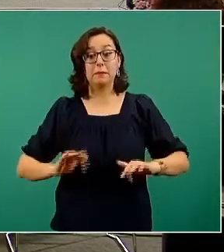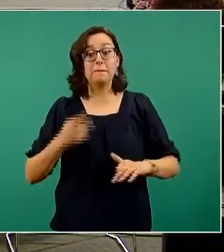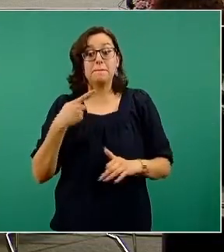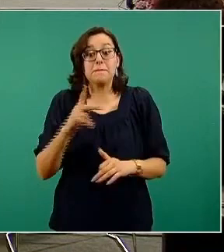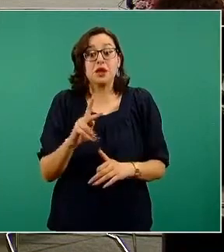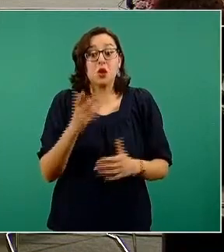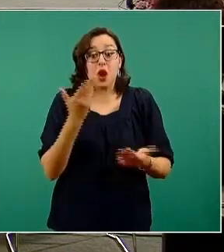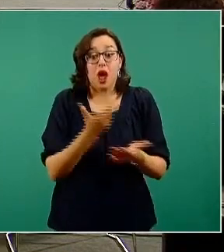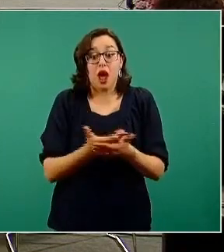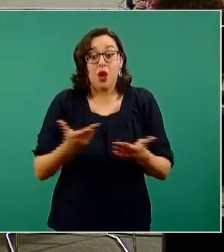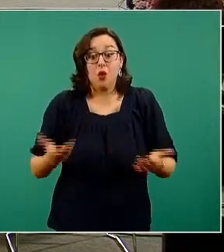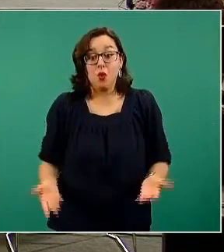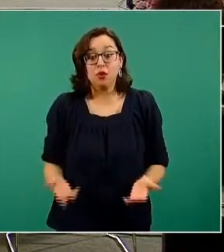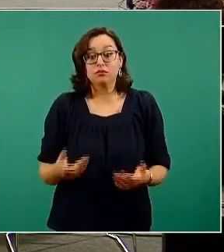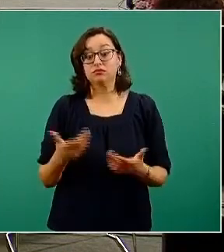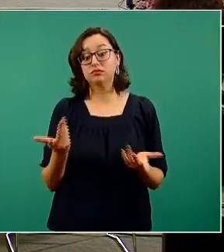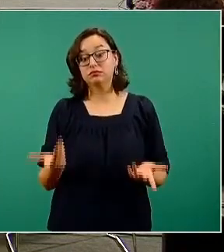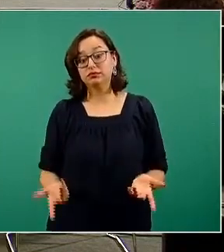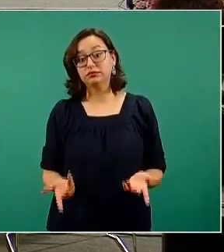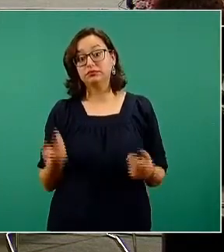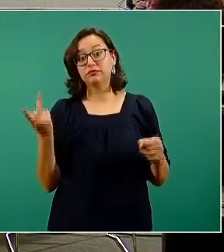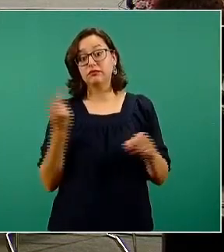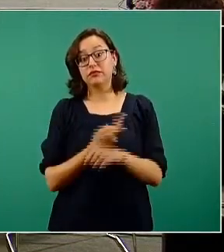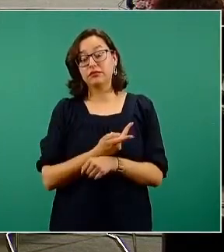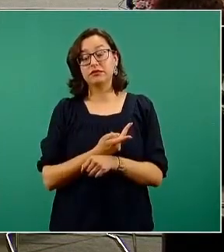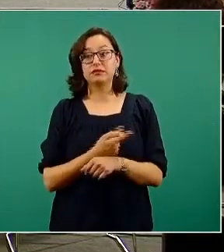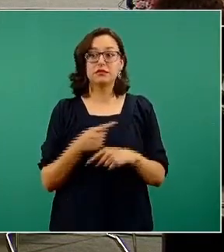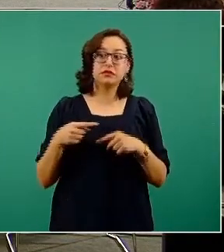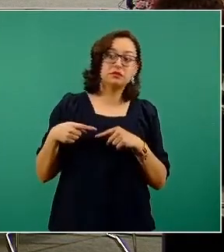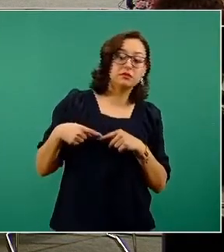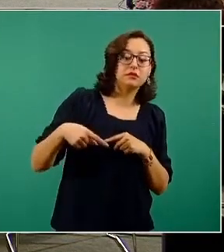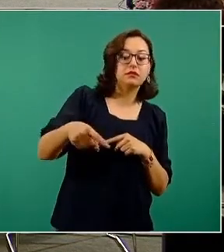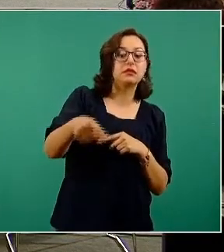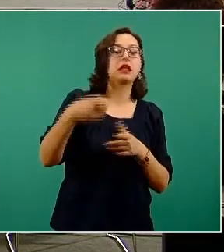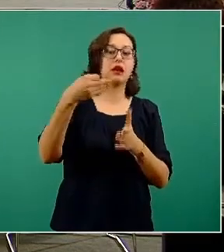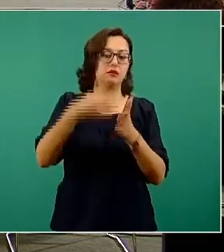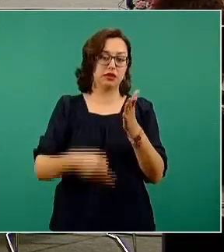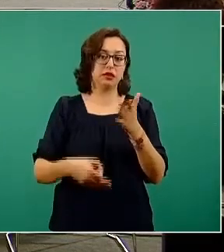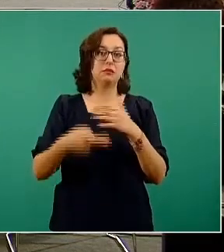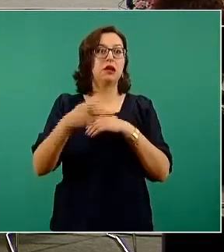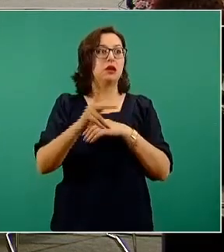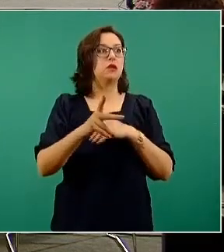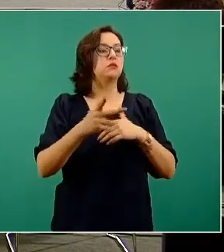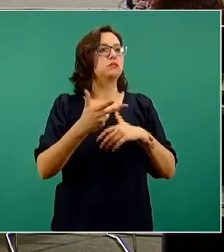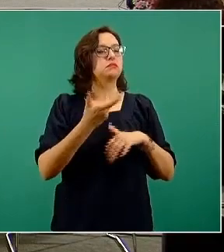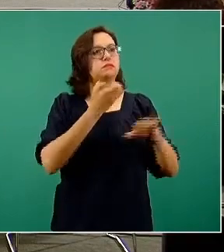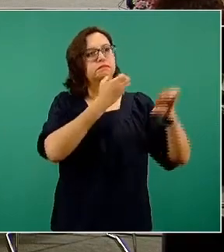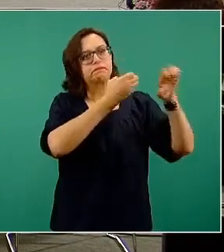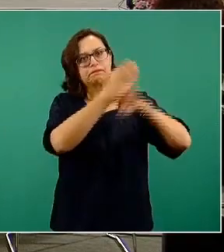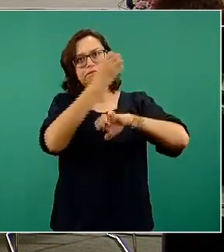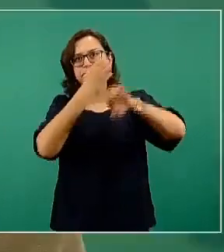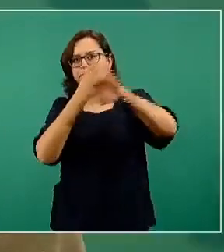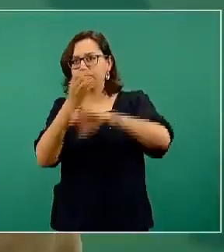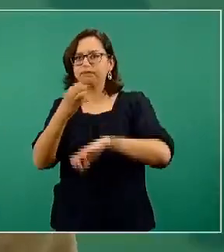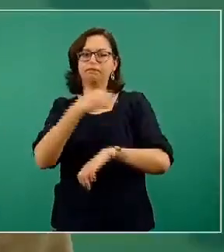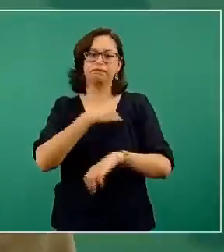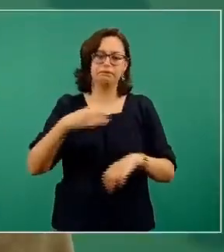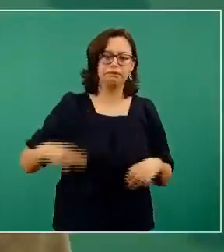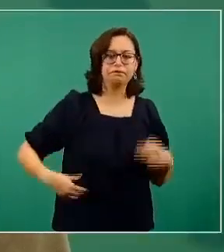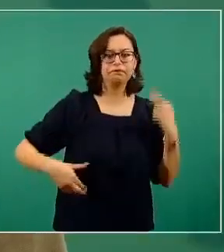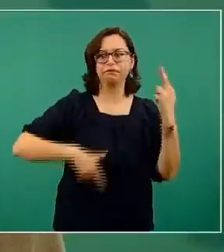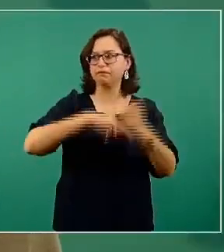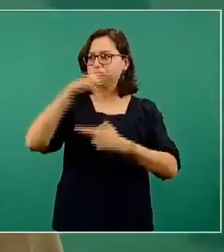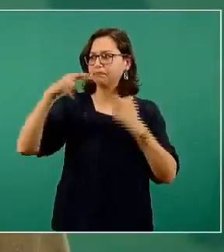mayor variabilidad, es decir, tenemos regiones, tanto entidades como regiones subestatales con transmisión